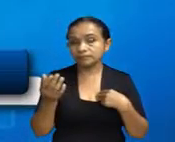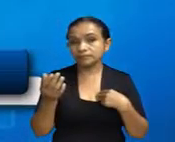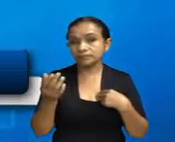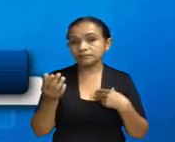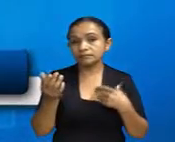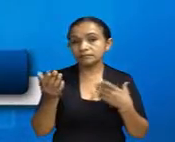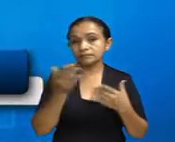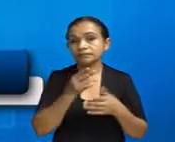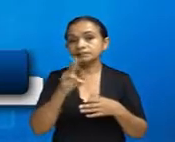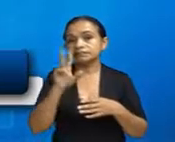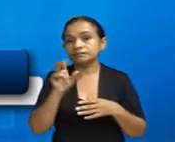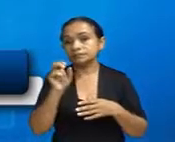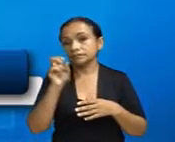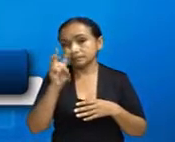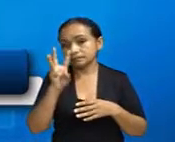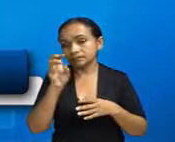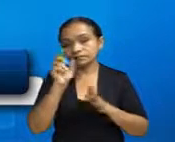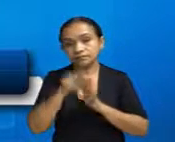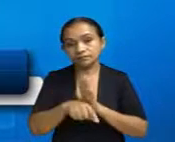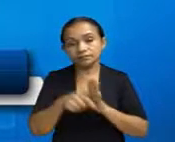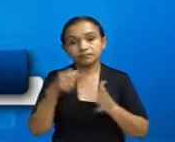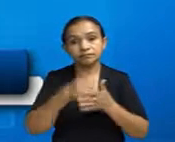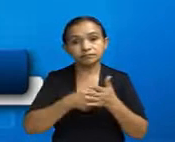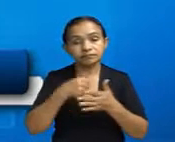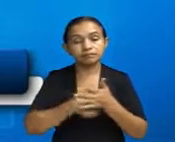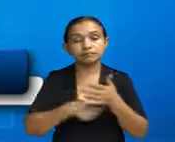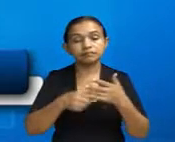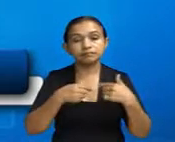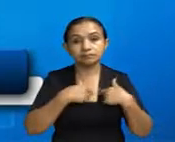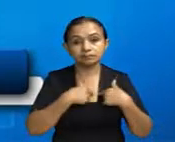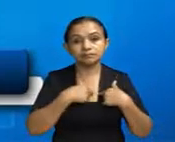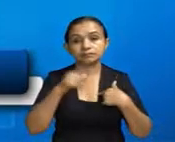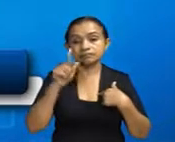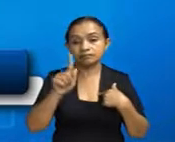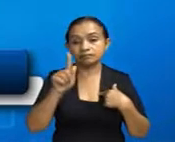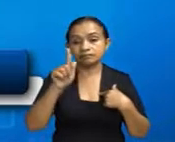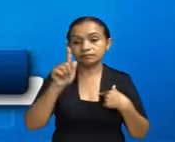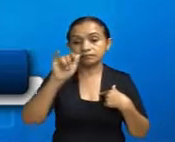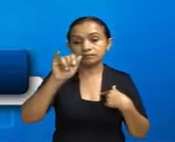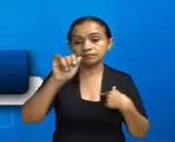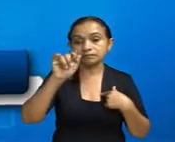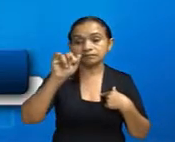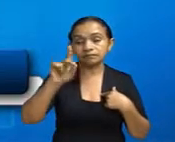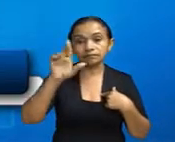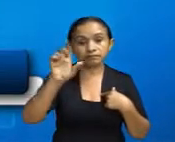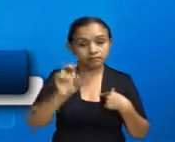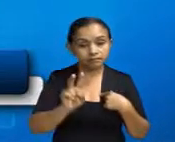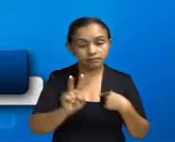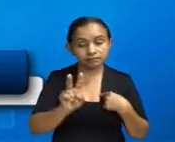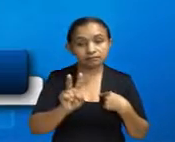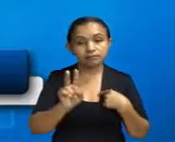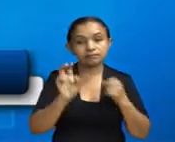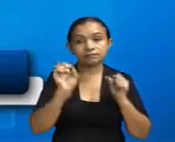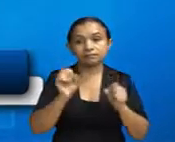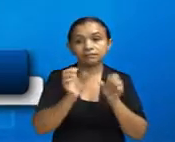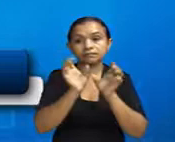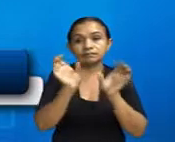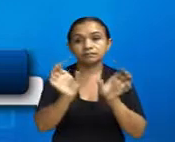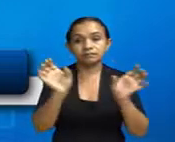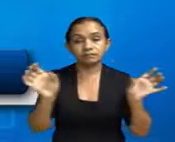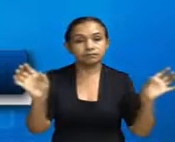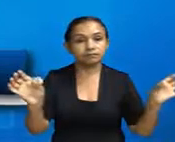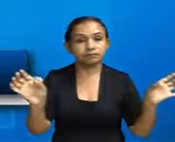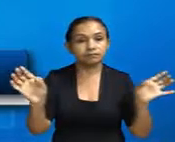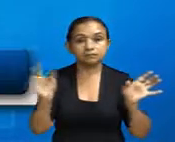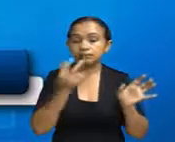anterior de 20 a 30 minutos con el esfuerzo, es una angina típica. Si cumple 2 de eso, todavía lo clasificamos. Pero si